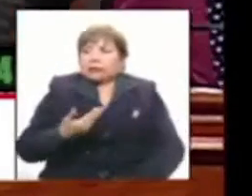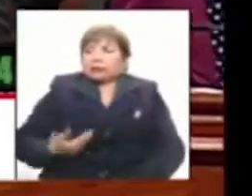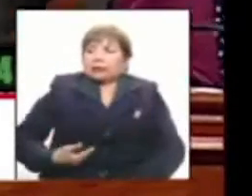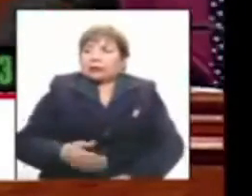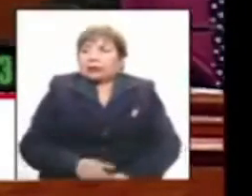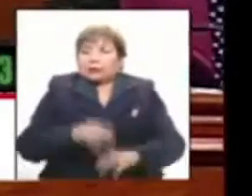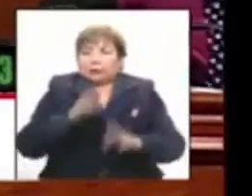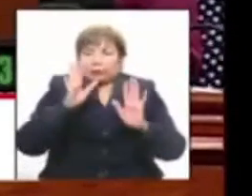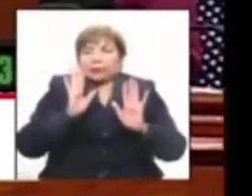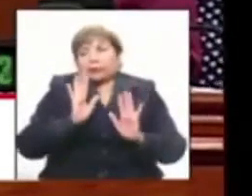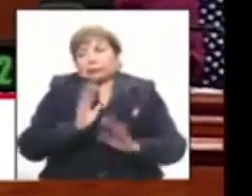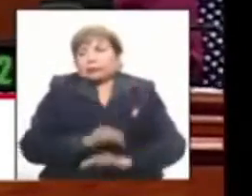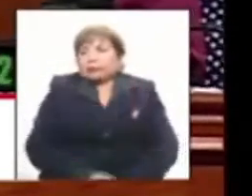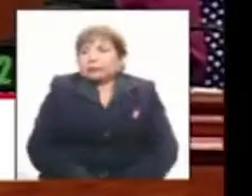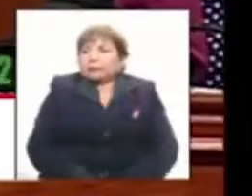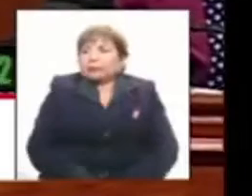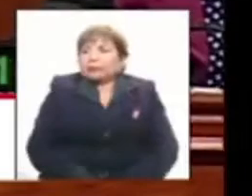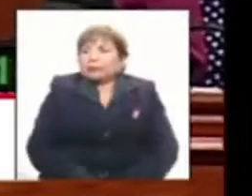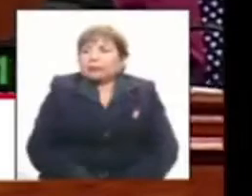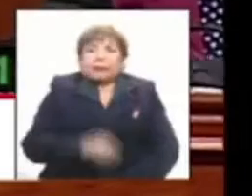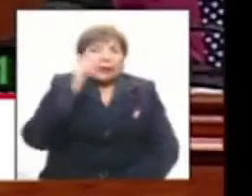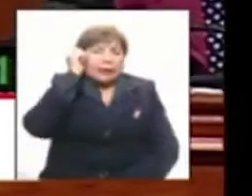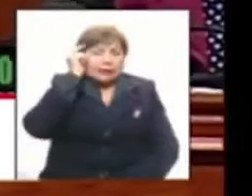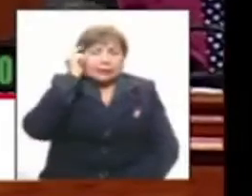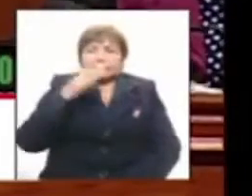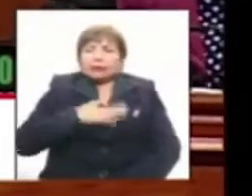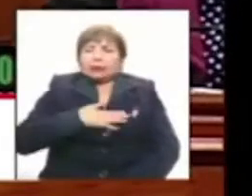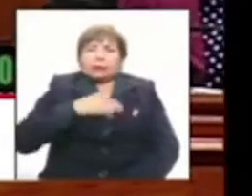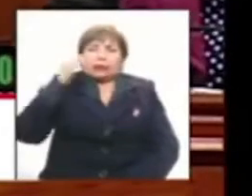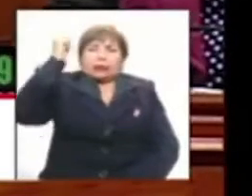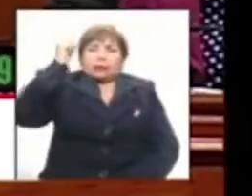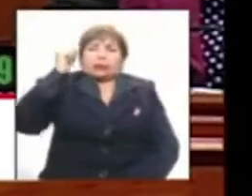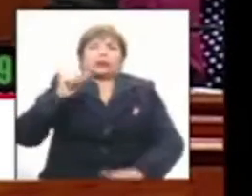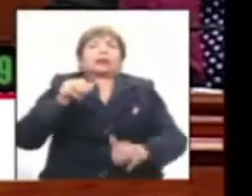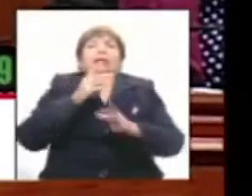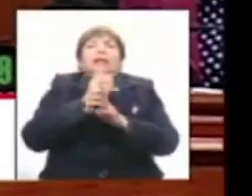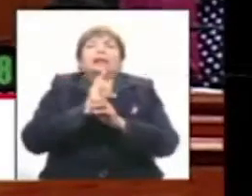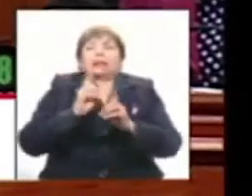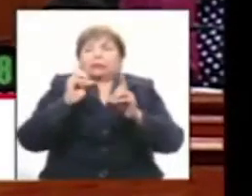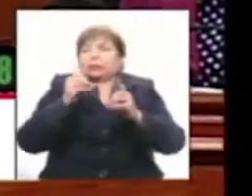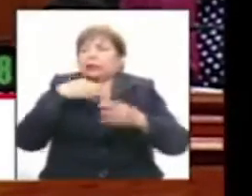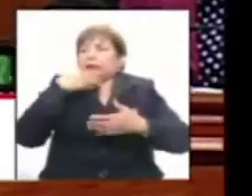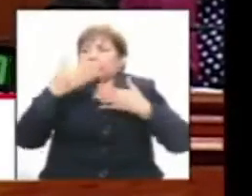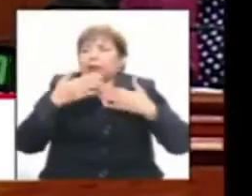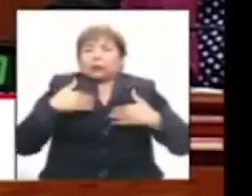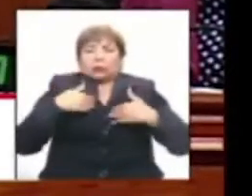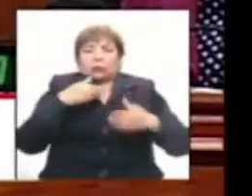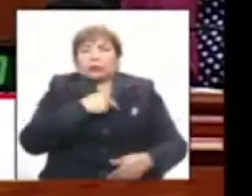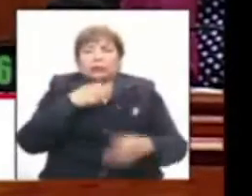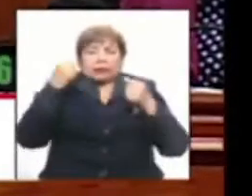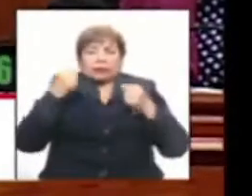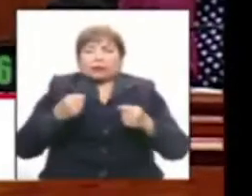República, por si acaso. Y en ese sentido tengo todo el derecho, en el marco de la democracia, de expresar nuestra